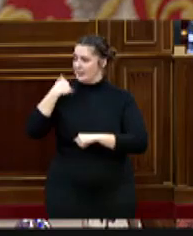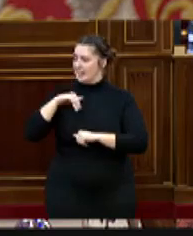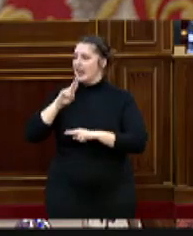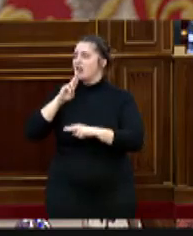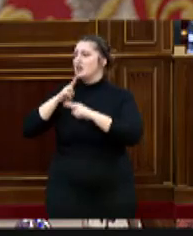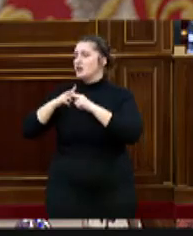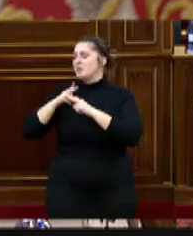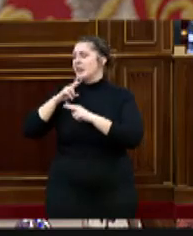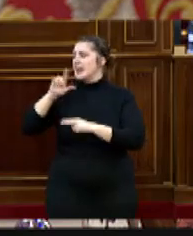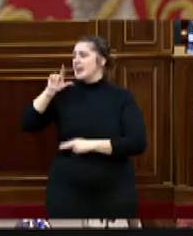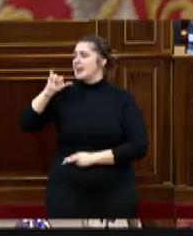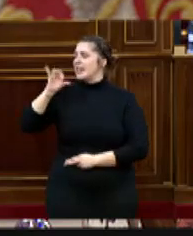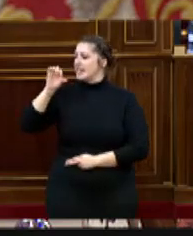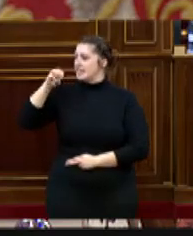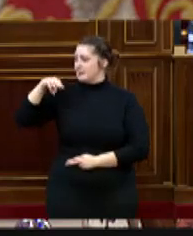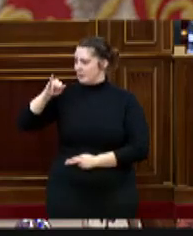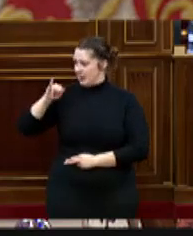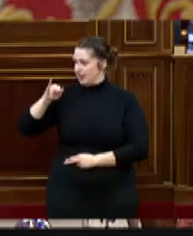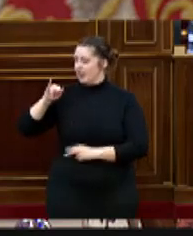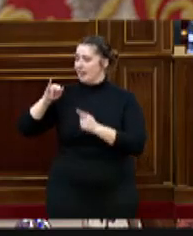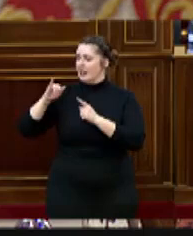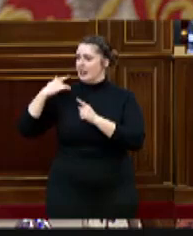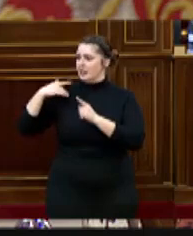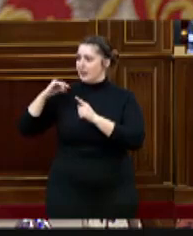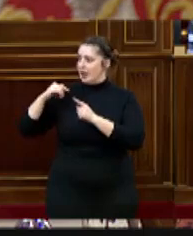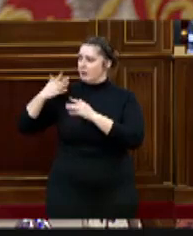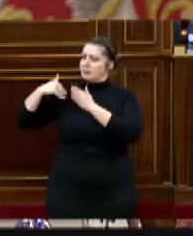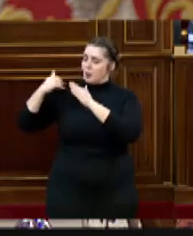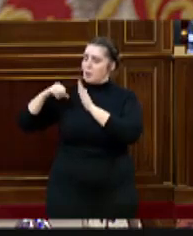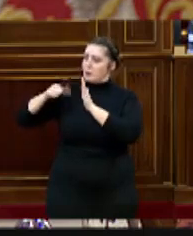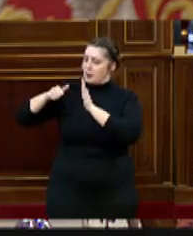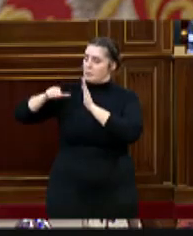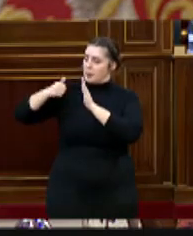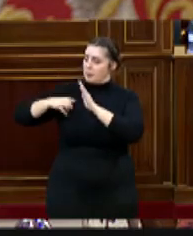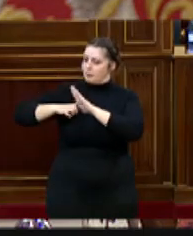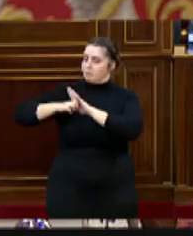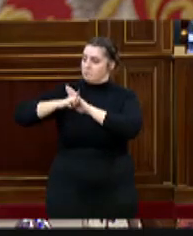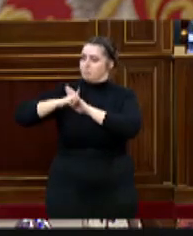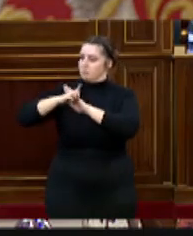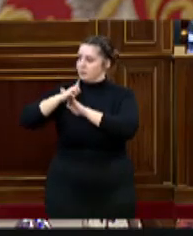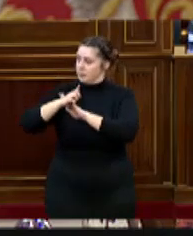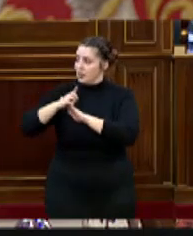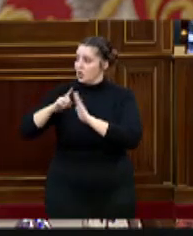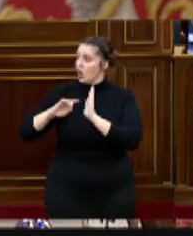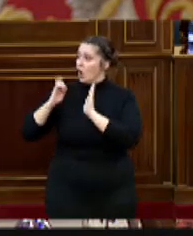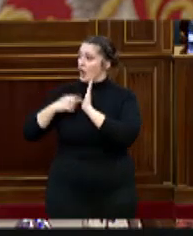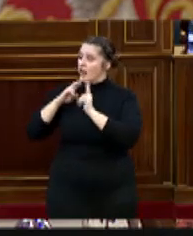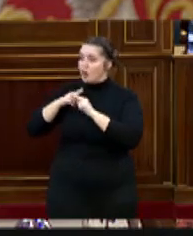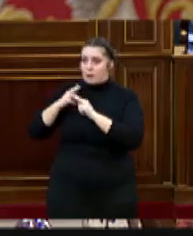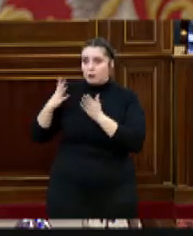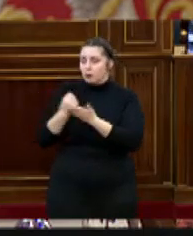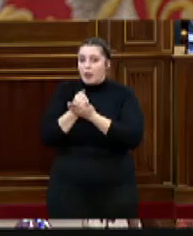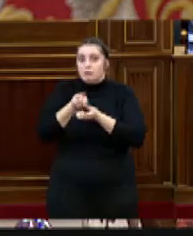lismi paso a paso ley a ley No las voy a enumerar todas